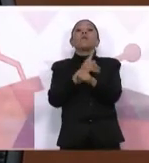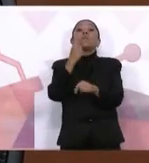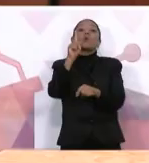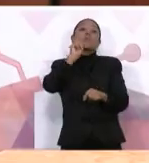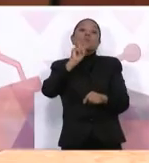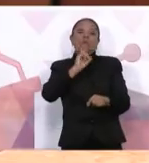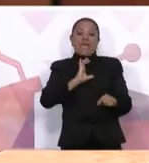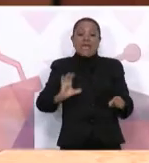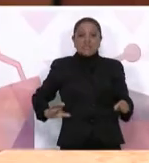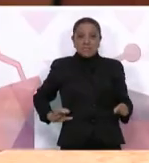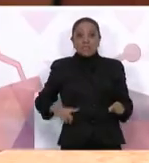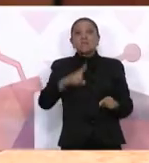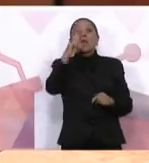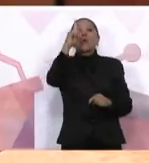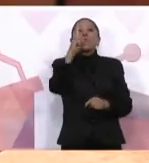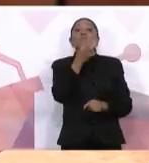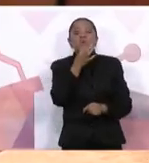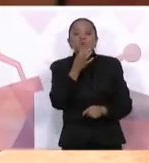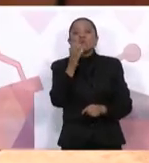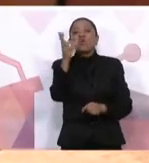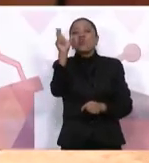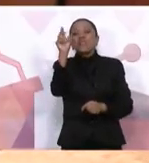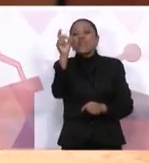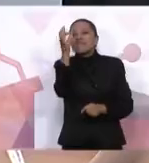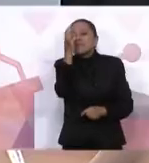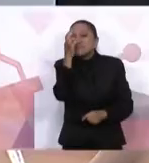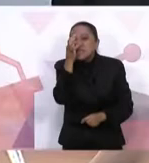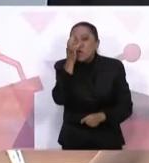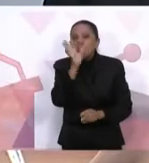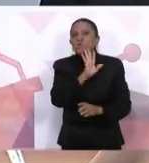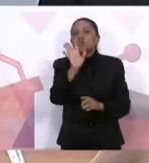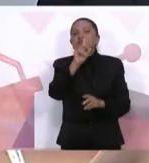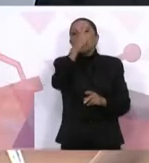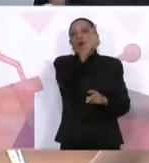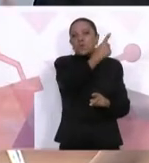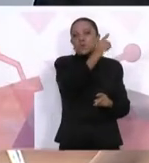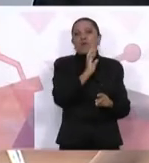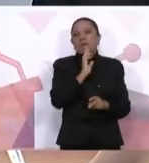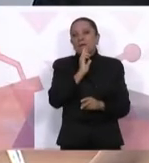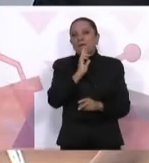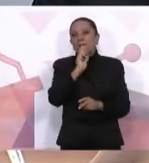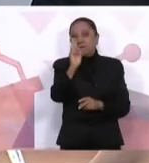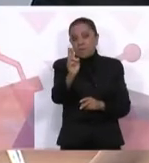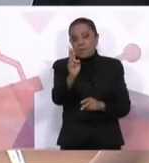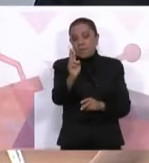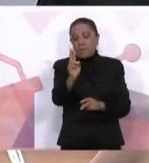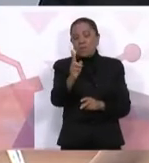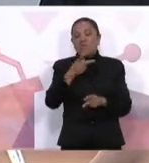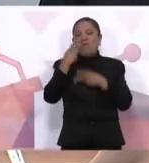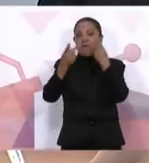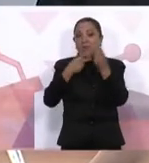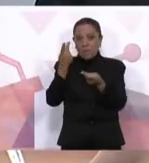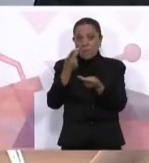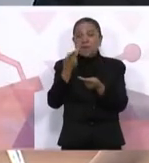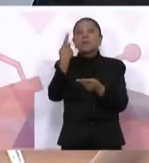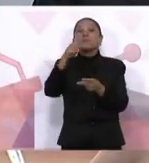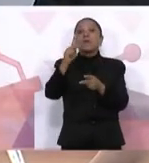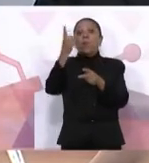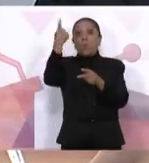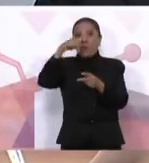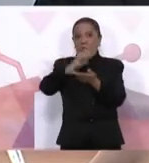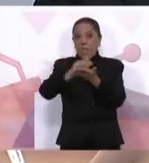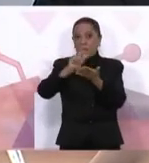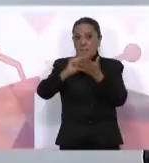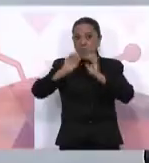segundos para su conocimiento y en el ánimo de la transparencia absoluta se llevaron a cabo